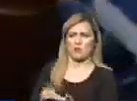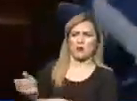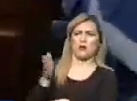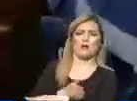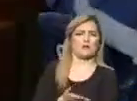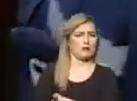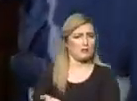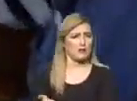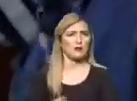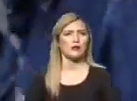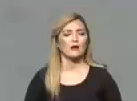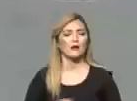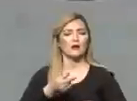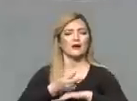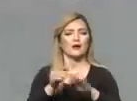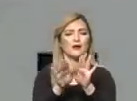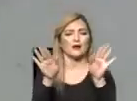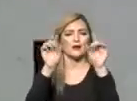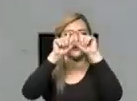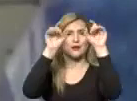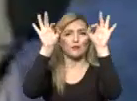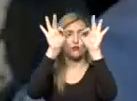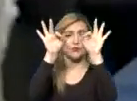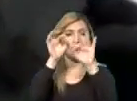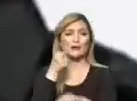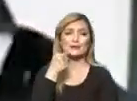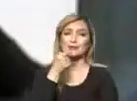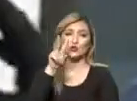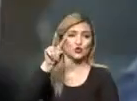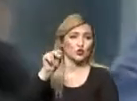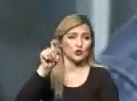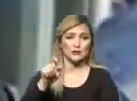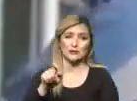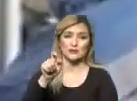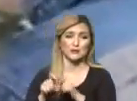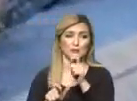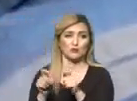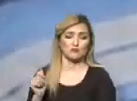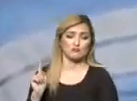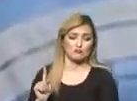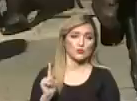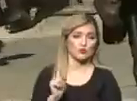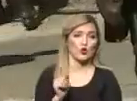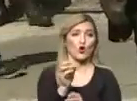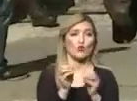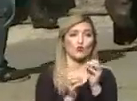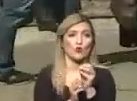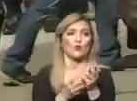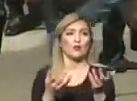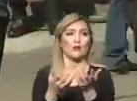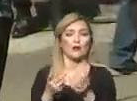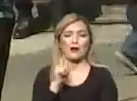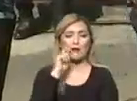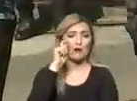señor. Según Diego Maldonado, gerente general de CENEL, asegura que no es necesario que los usuarios se acerquen a las oficinas a realizar